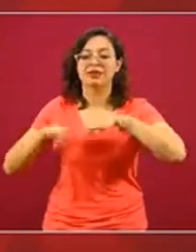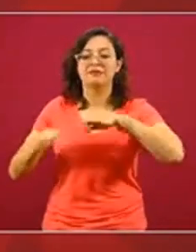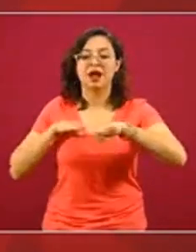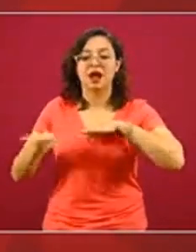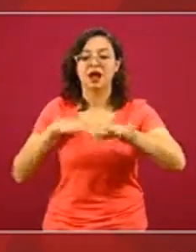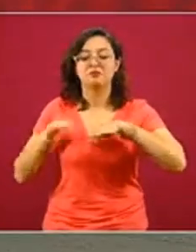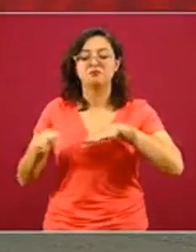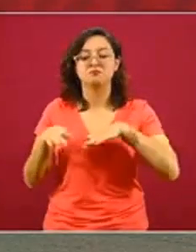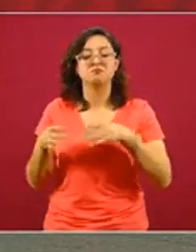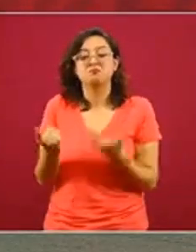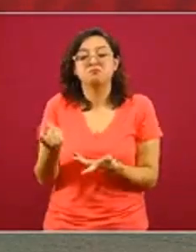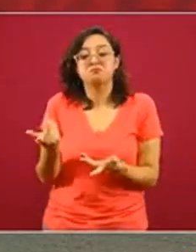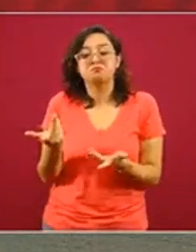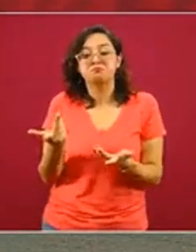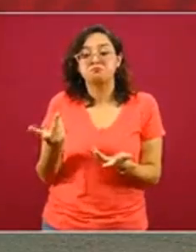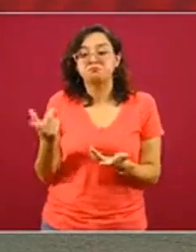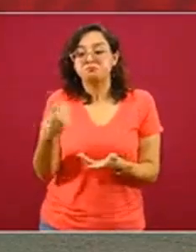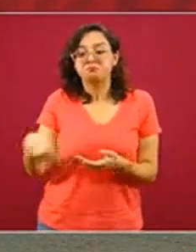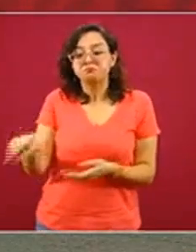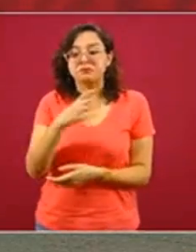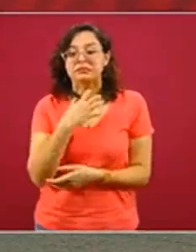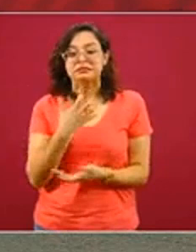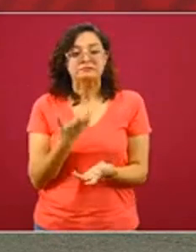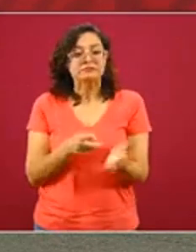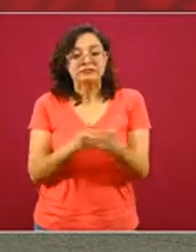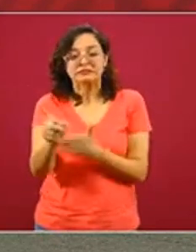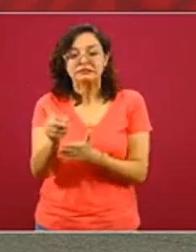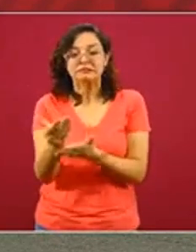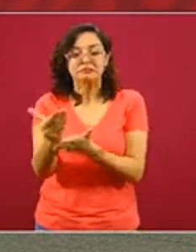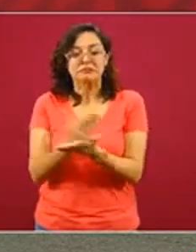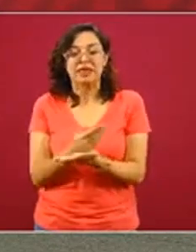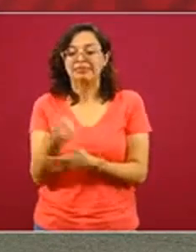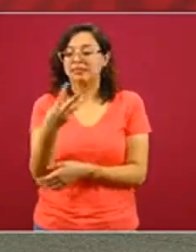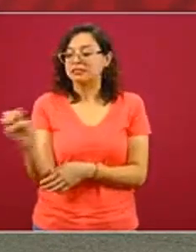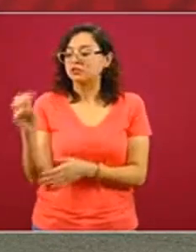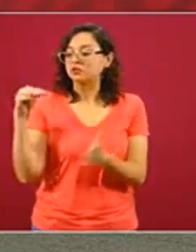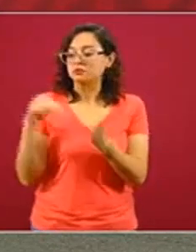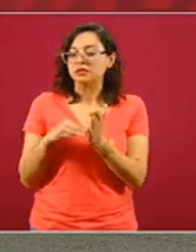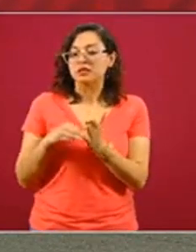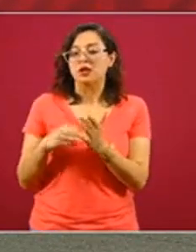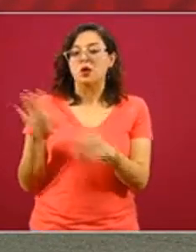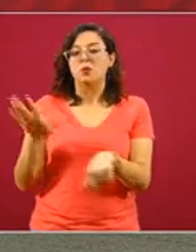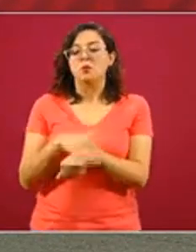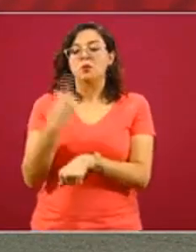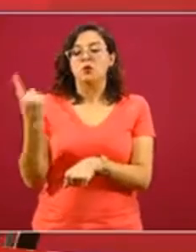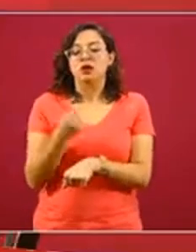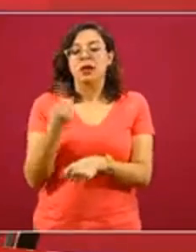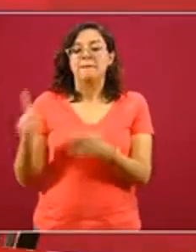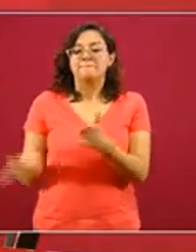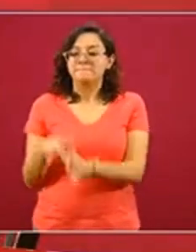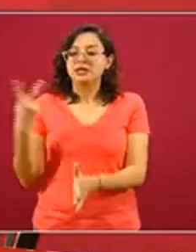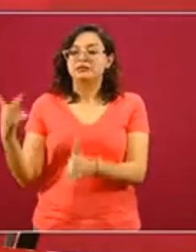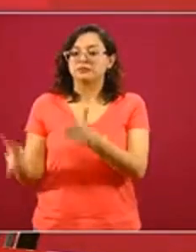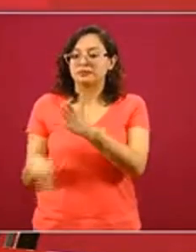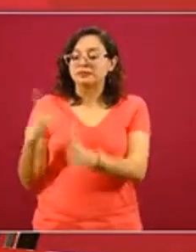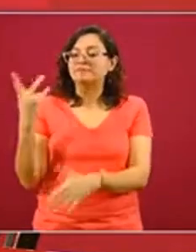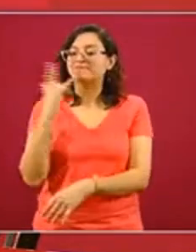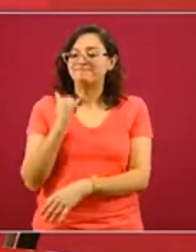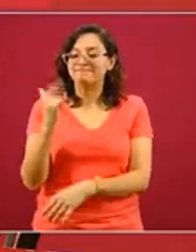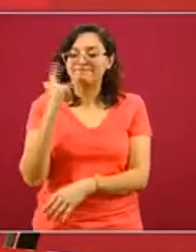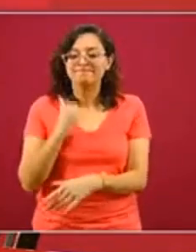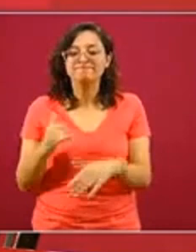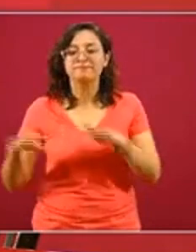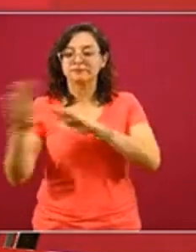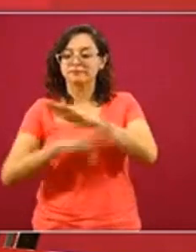han estado trabajando en condiciones precarias. Digo 300,000 porque van 3 rondas donde se ha hecho el esfuerzo de